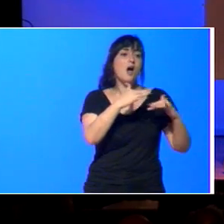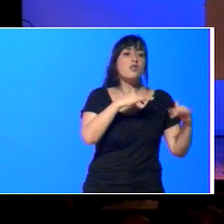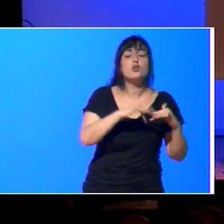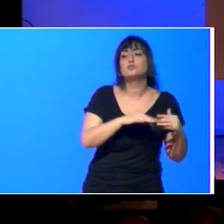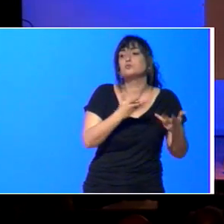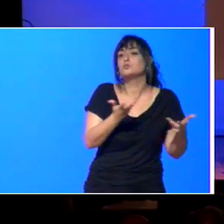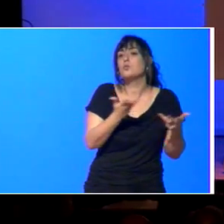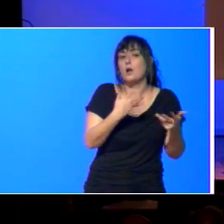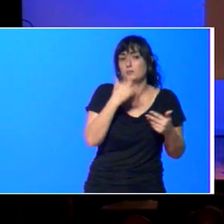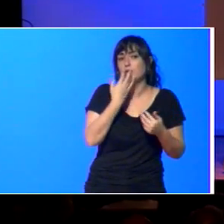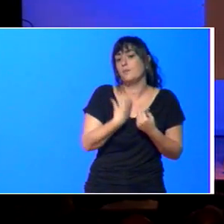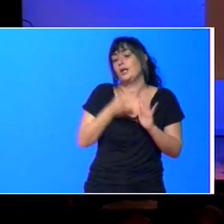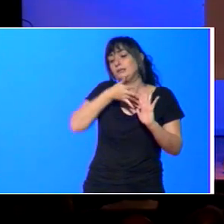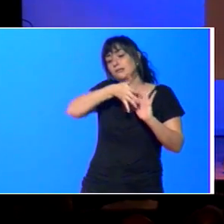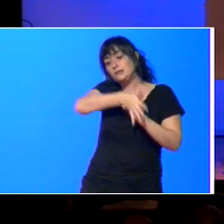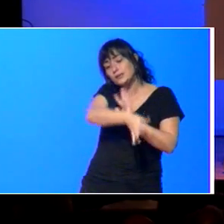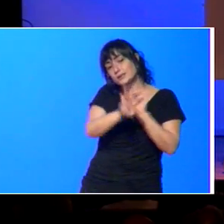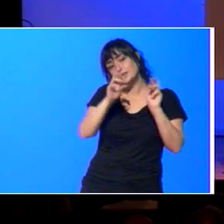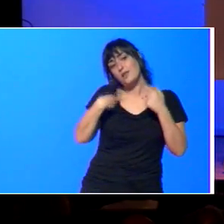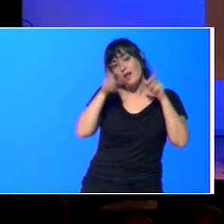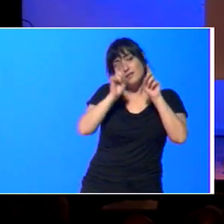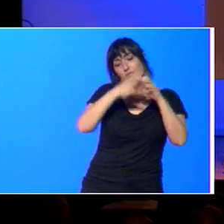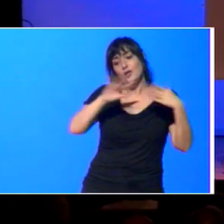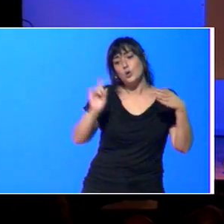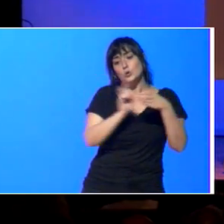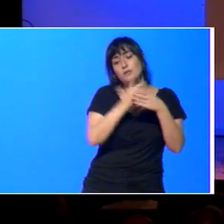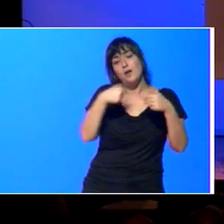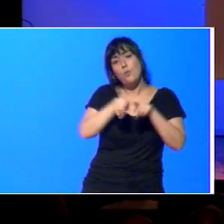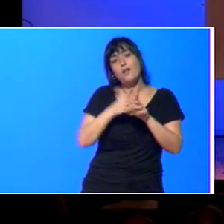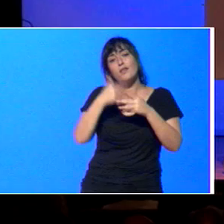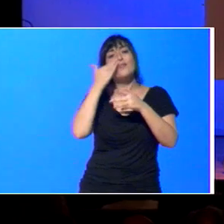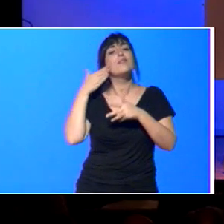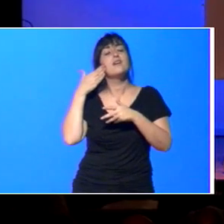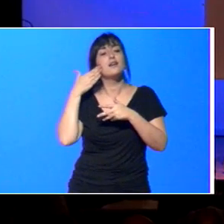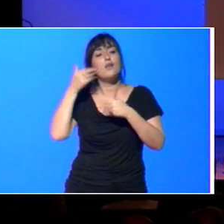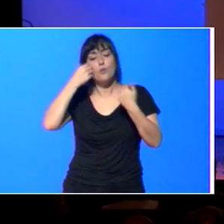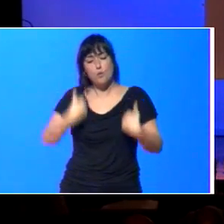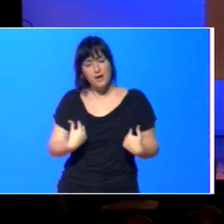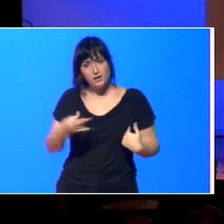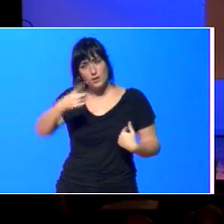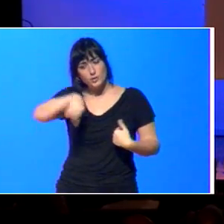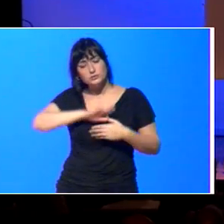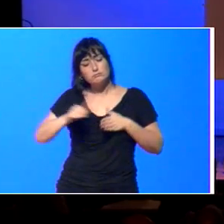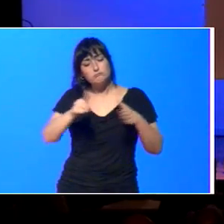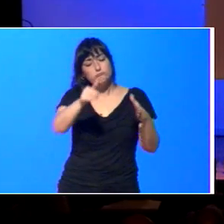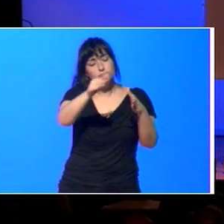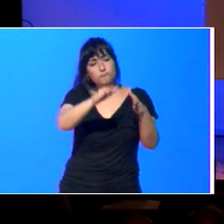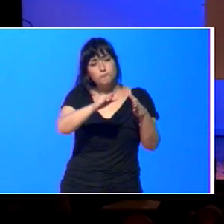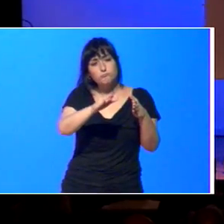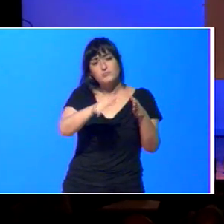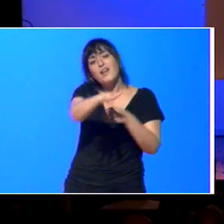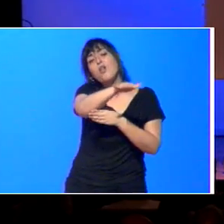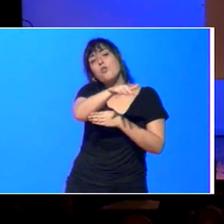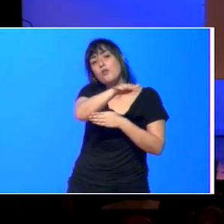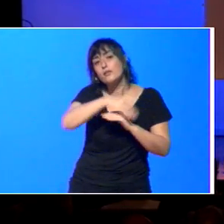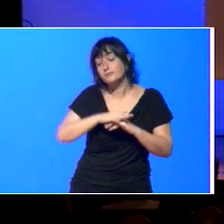la educación inclusiva como una cuestión de dignidad humana, ¿pensáis que tenemos que ir transitando? Gerardo, por